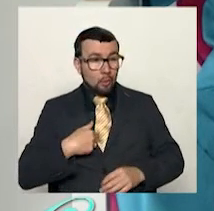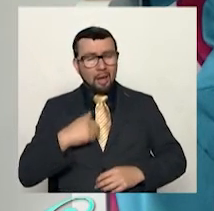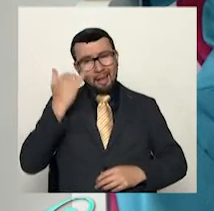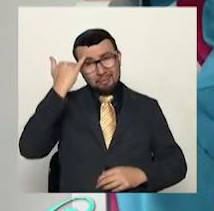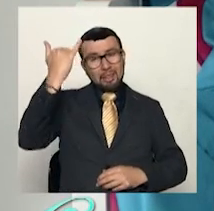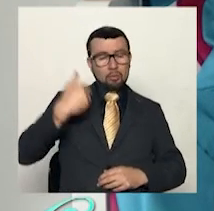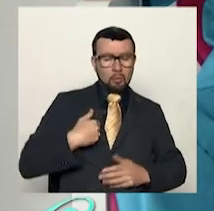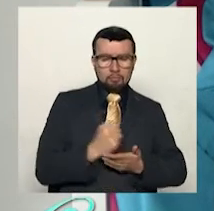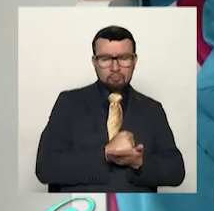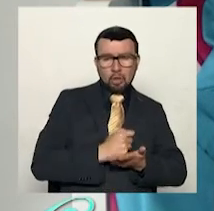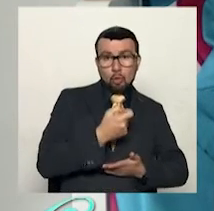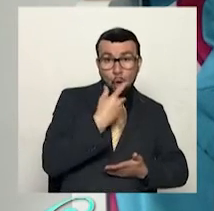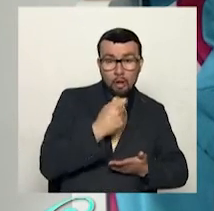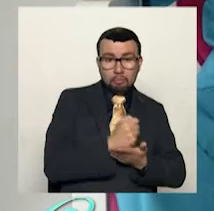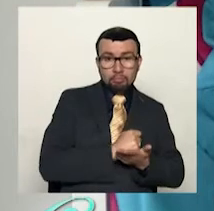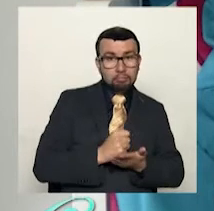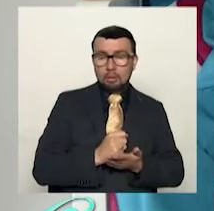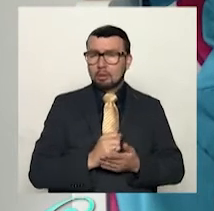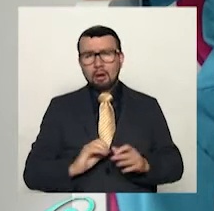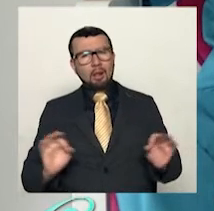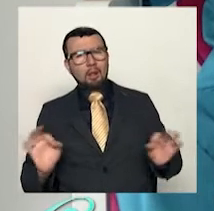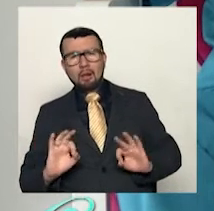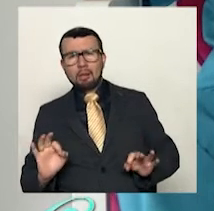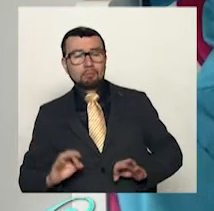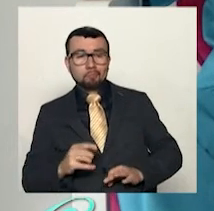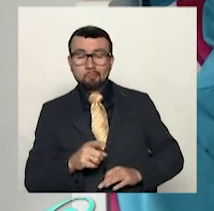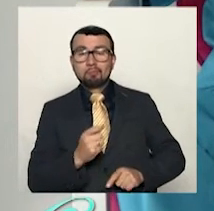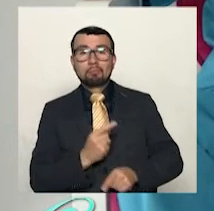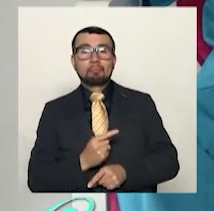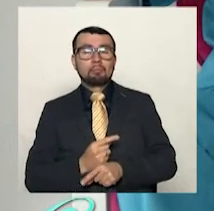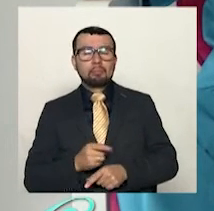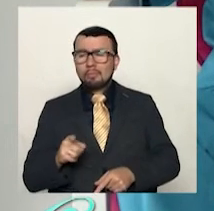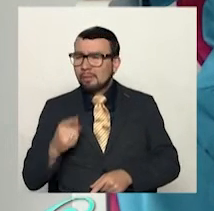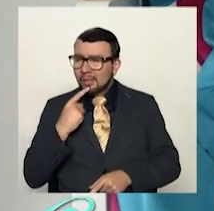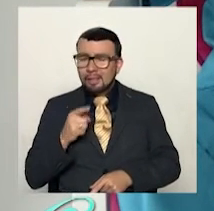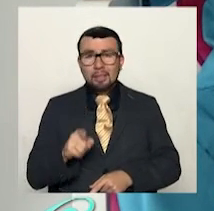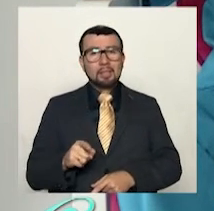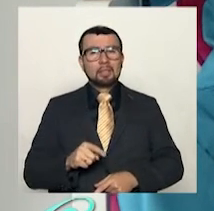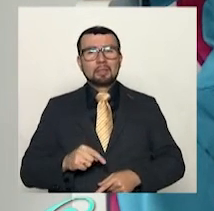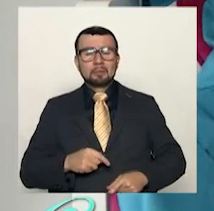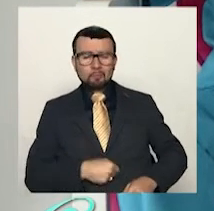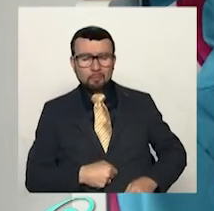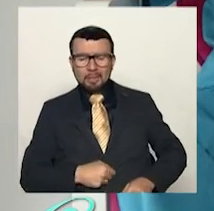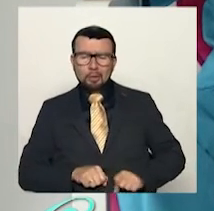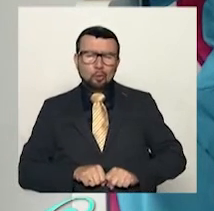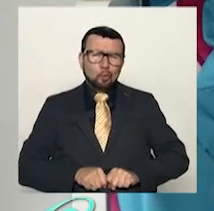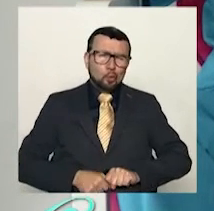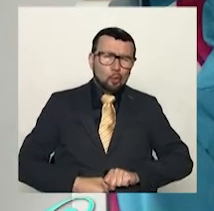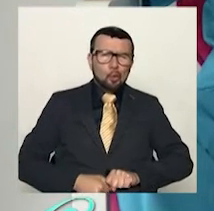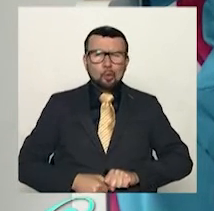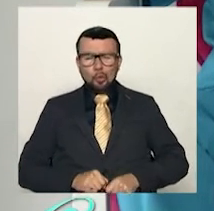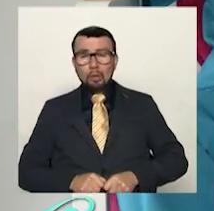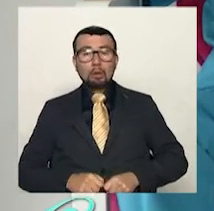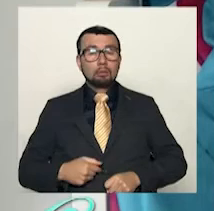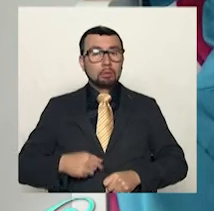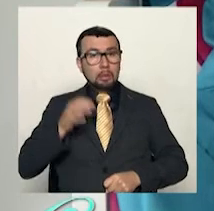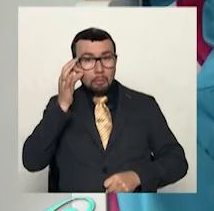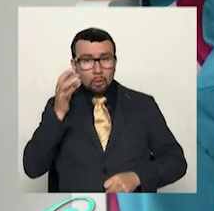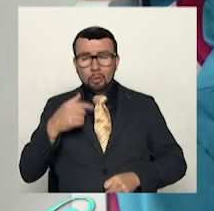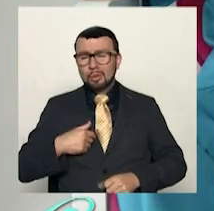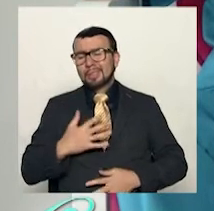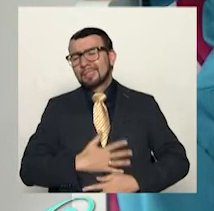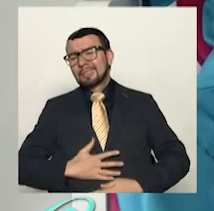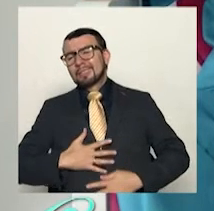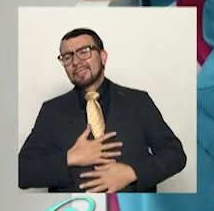que debemos hacer, no medicar un dolor abdominal. Eso que llamamos el dolor cólico, como puede ser una pequeña indisposición, puede ser